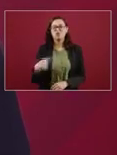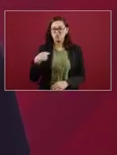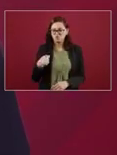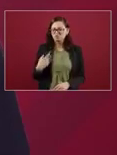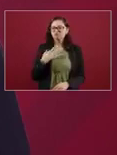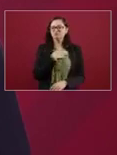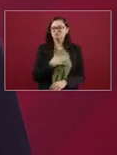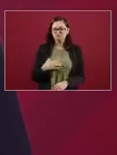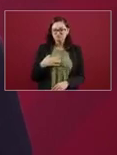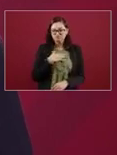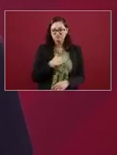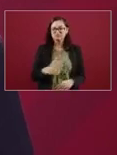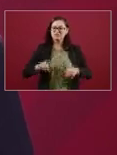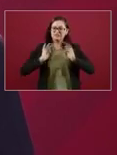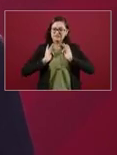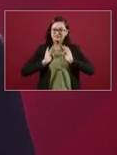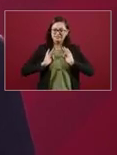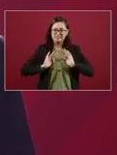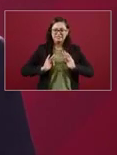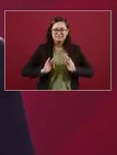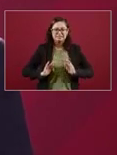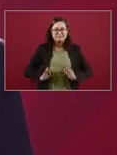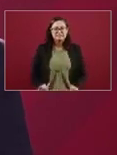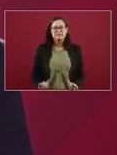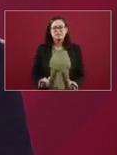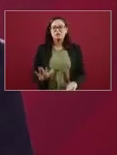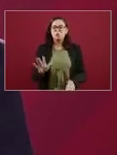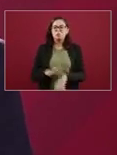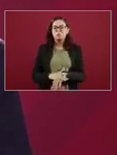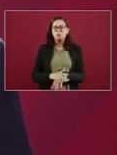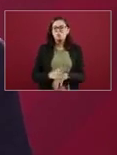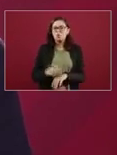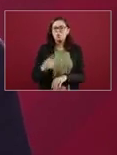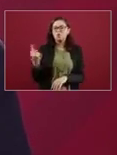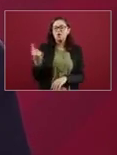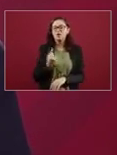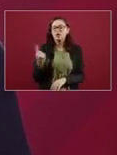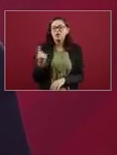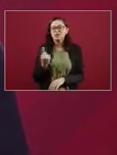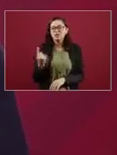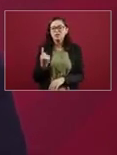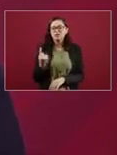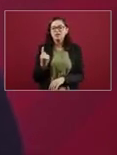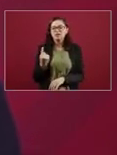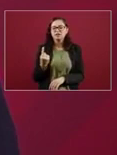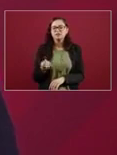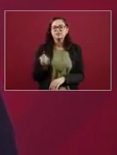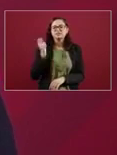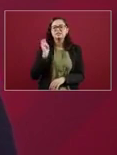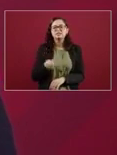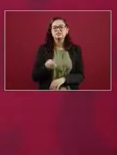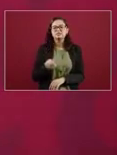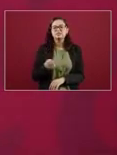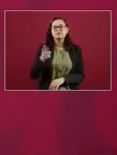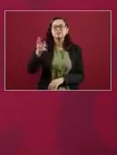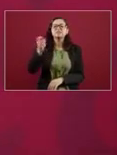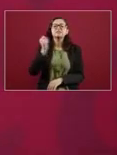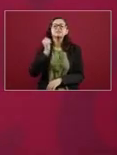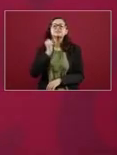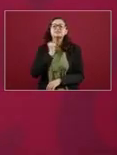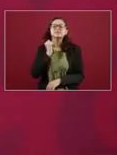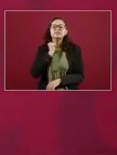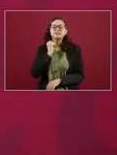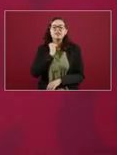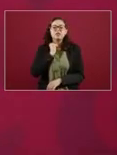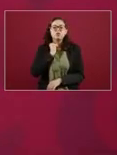satisfecho, porque es un buen signo el que el Senado haya